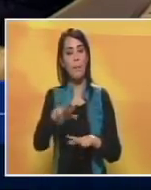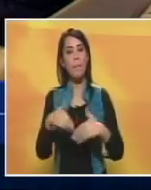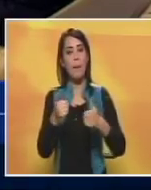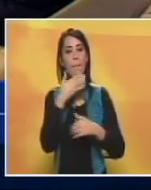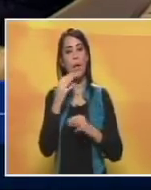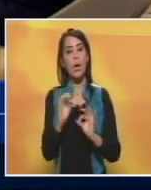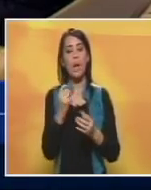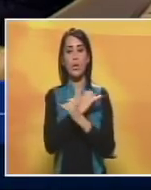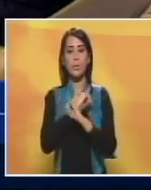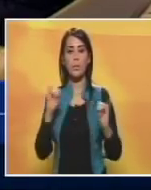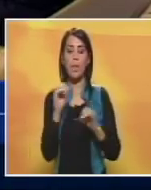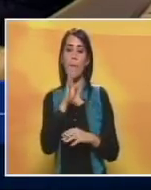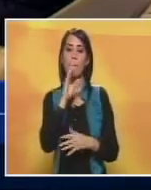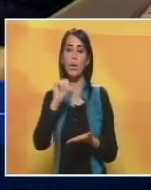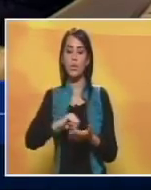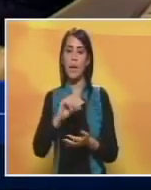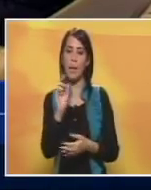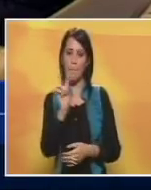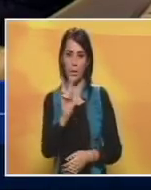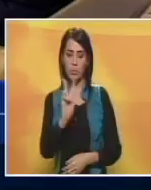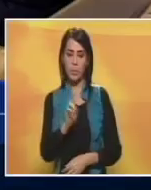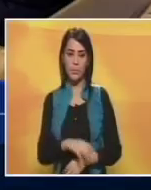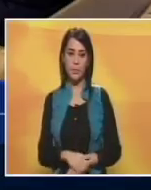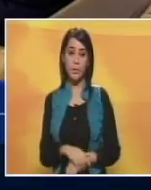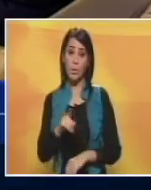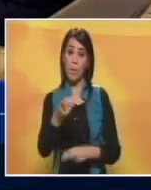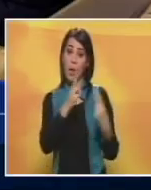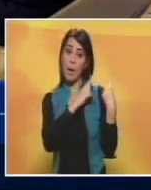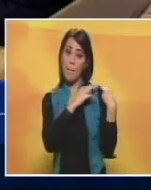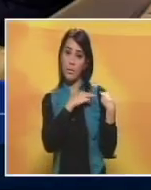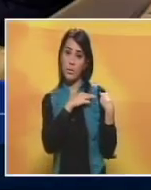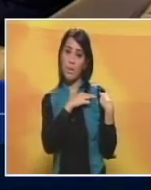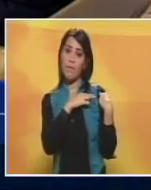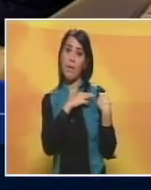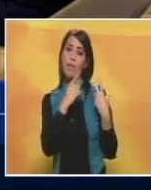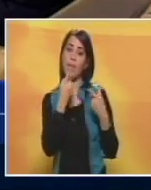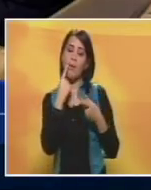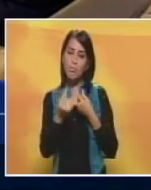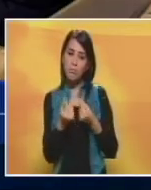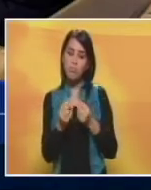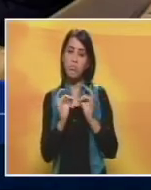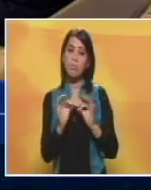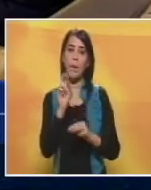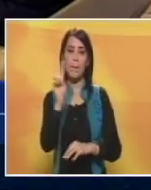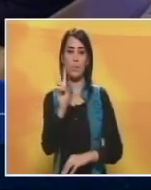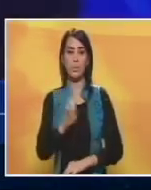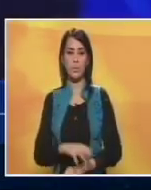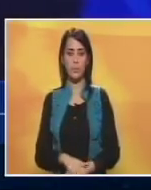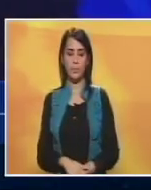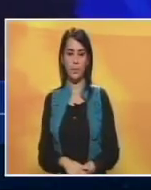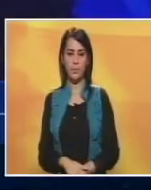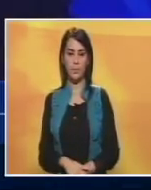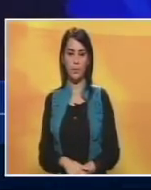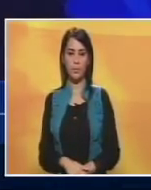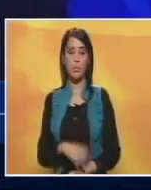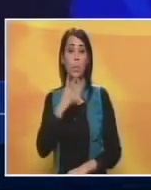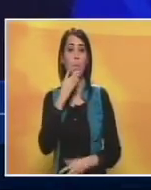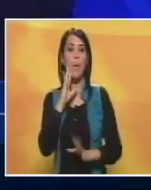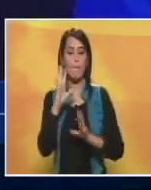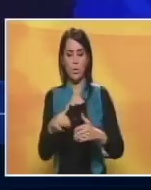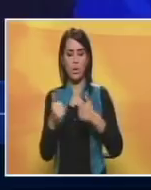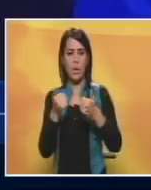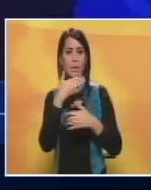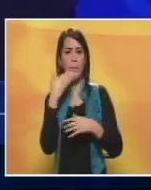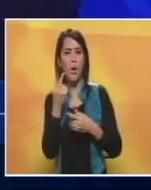la autonomía del Banco Central de Venezuela como principal responsable de la estabilidad financiera del país. Si no se rescata la autonomía del